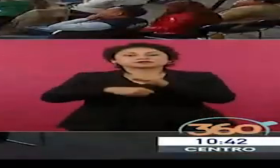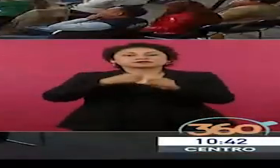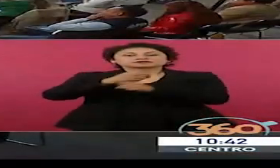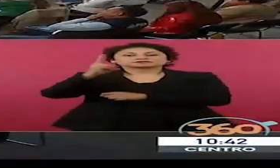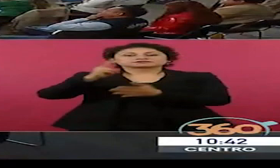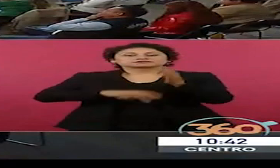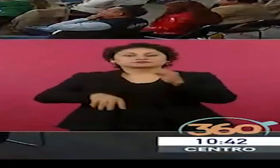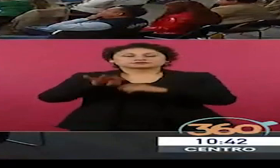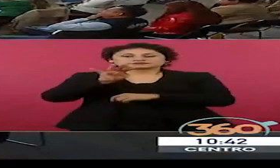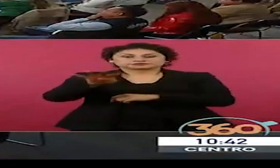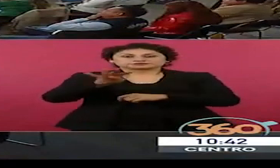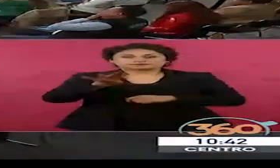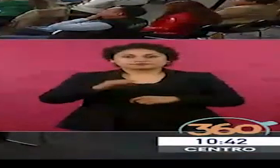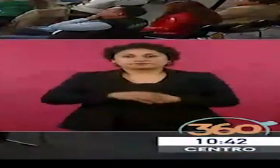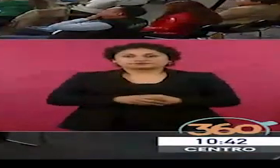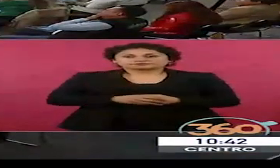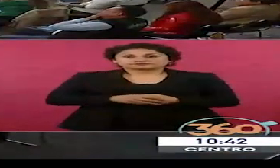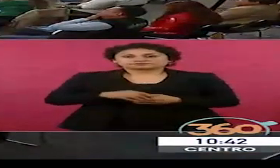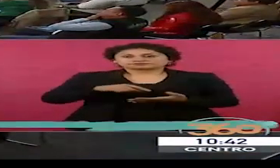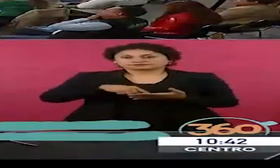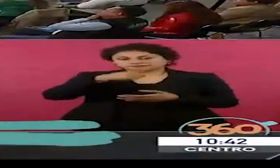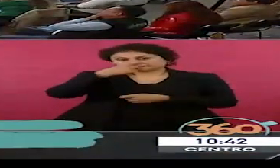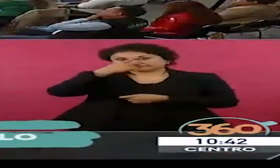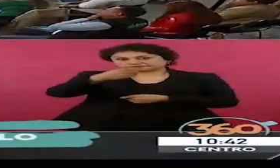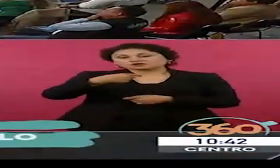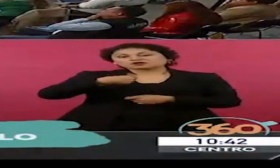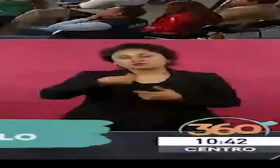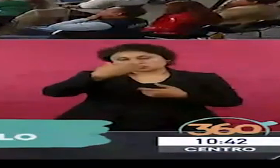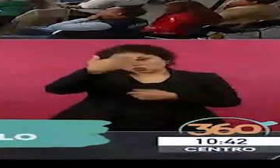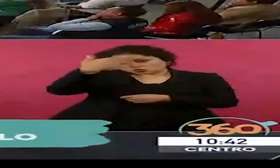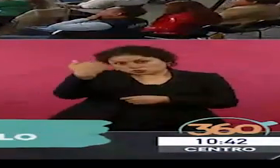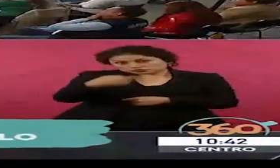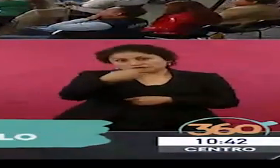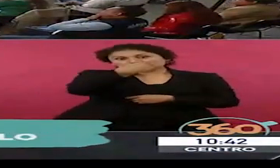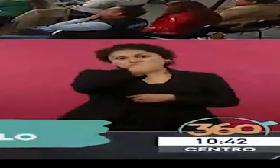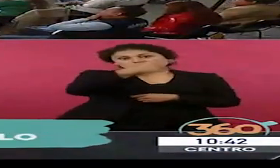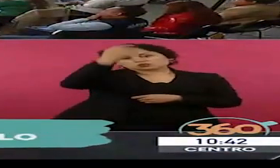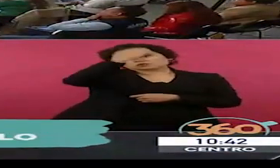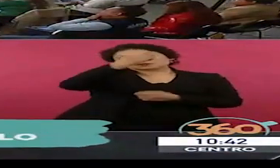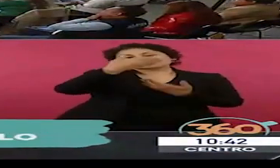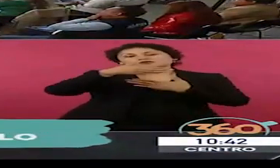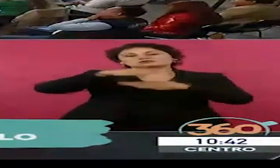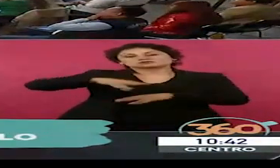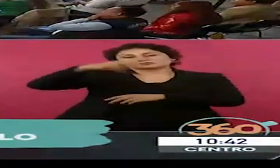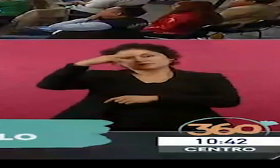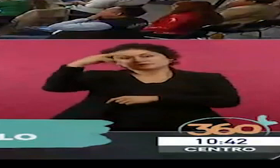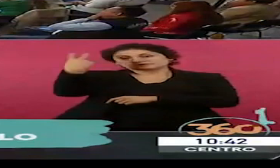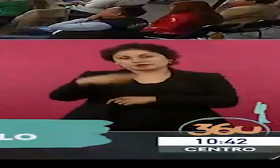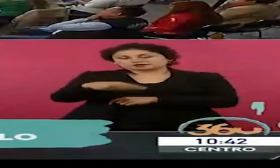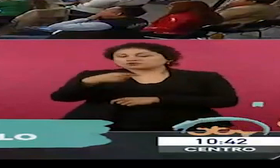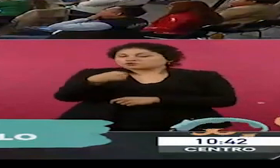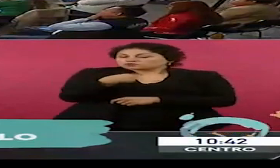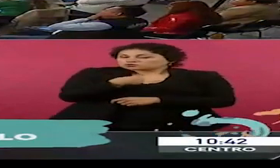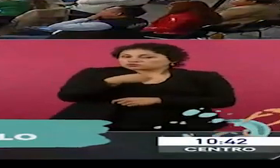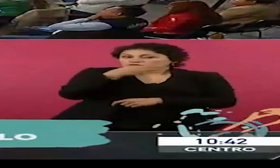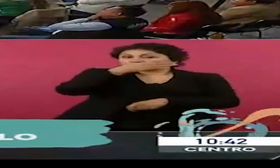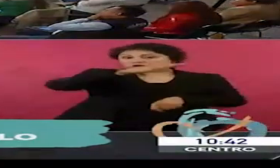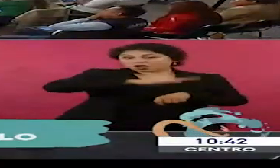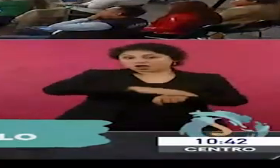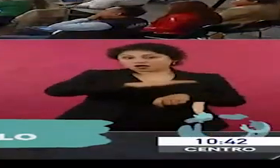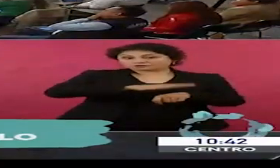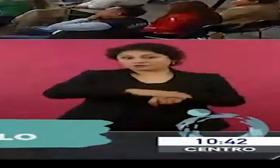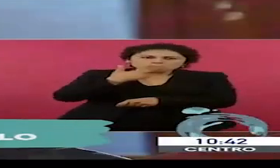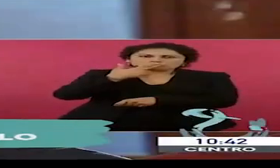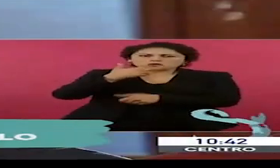estoy enterado de su última postura con relación a México de antemano le Expreso que no quiero